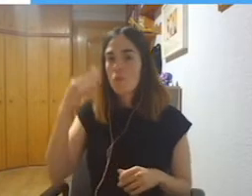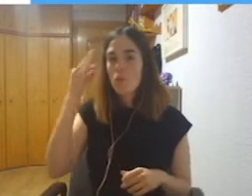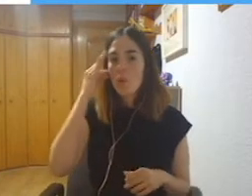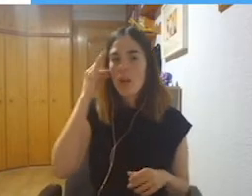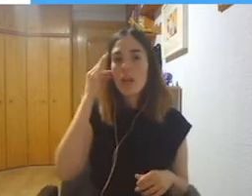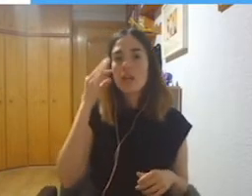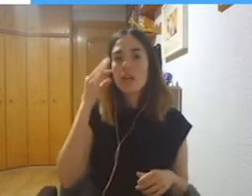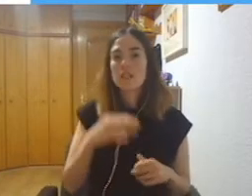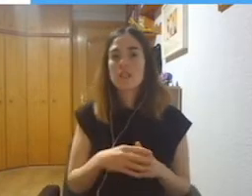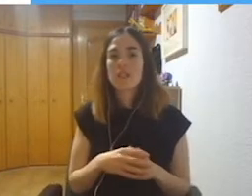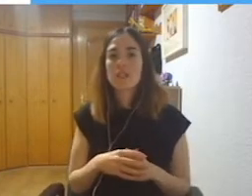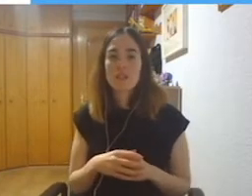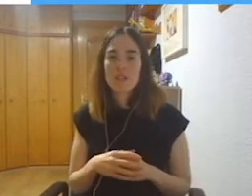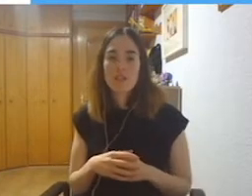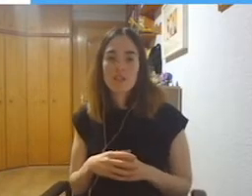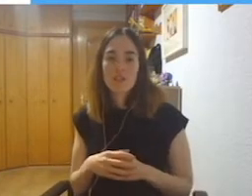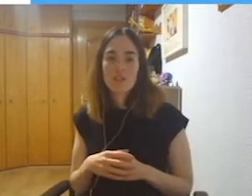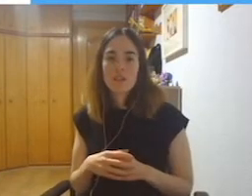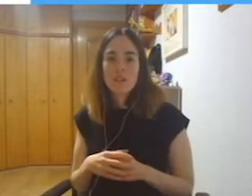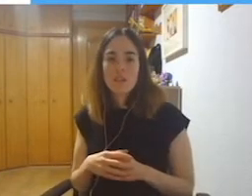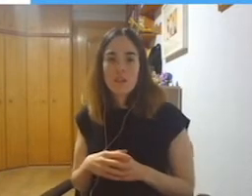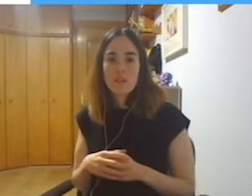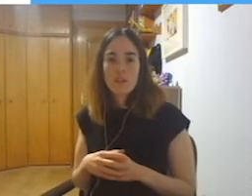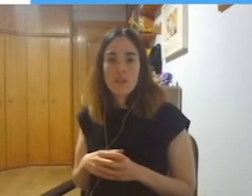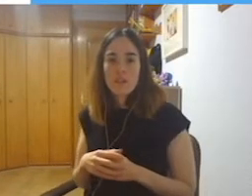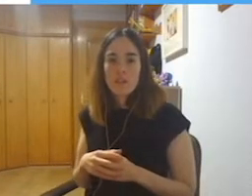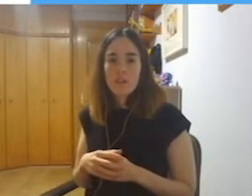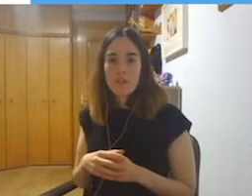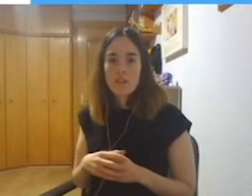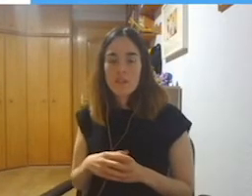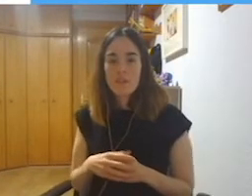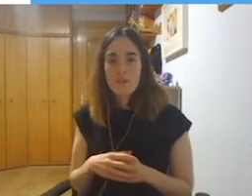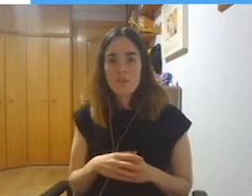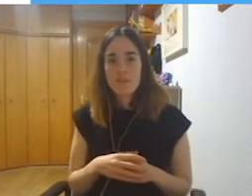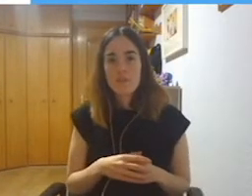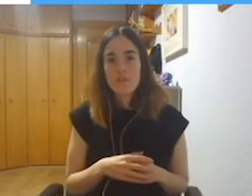mujeres, mujeres,